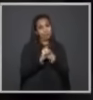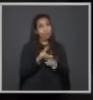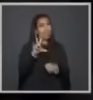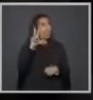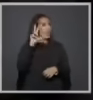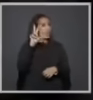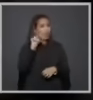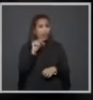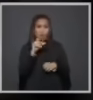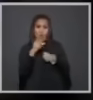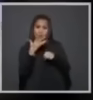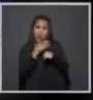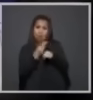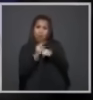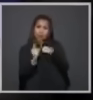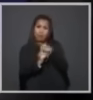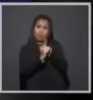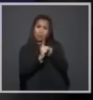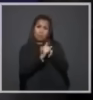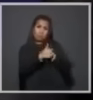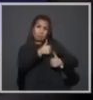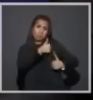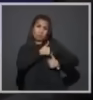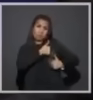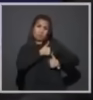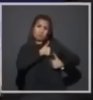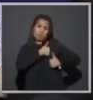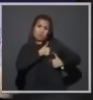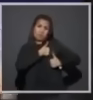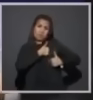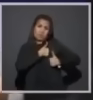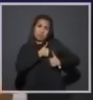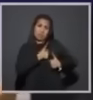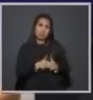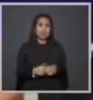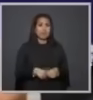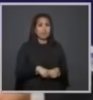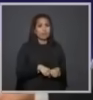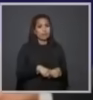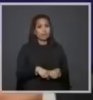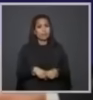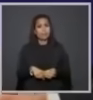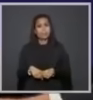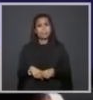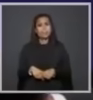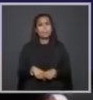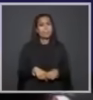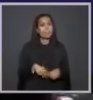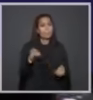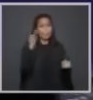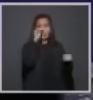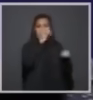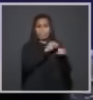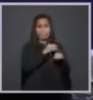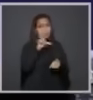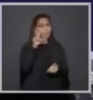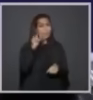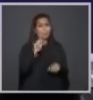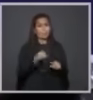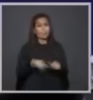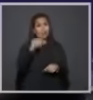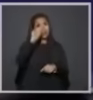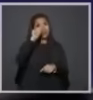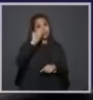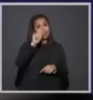militarizando la frontera, mucho menos ofendiendo a los mexicanos. O sea, va a tener el señor